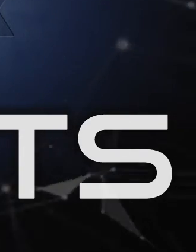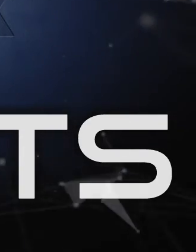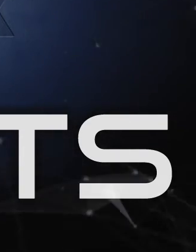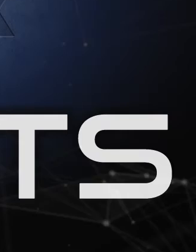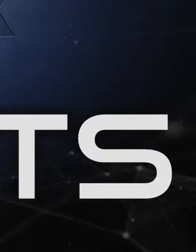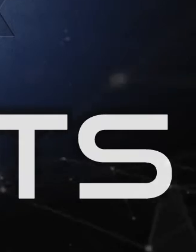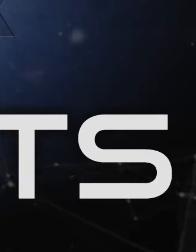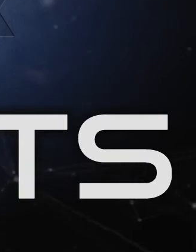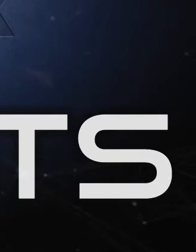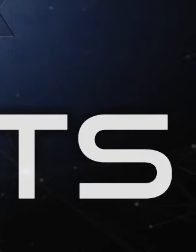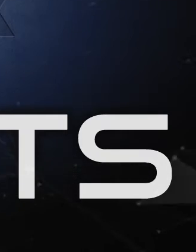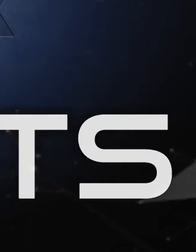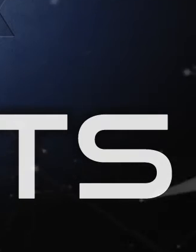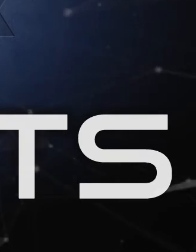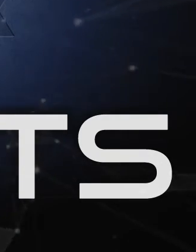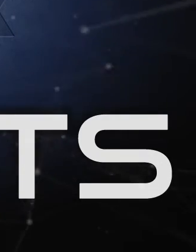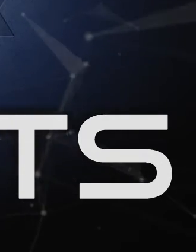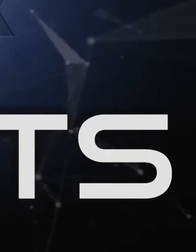de nuestro canal.